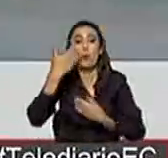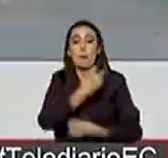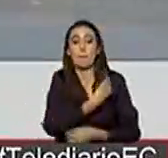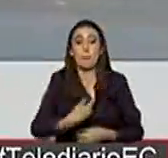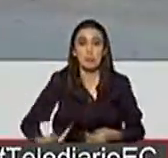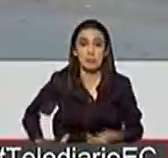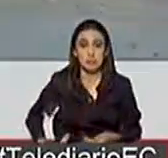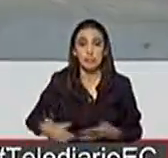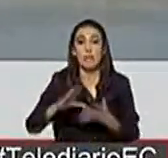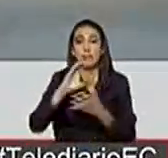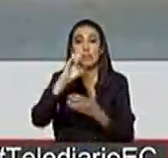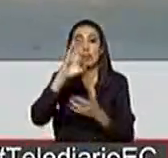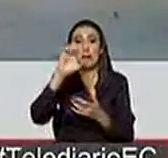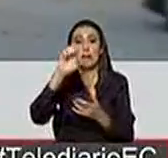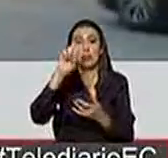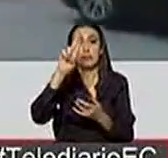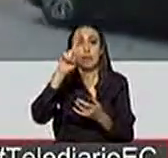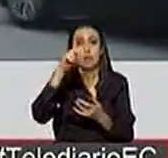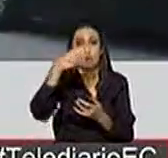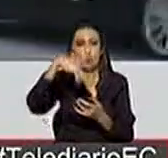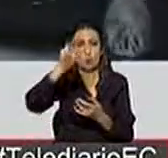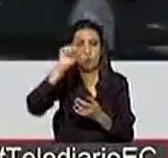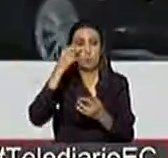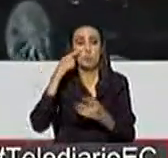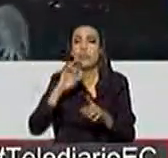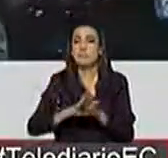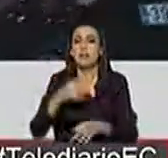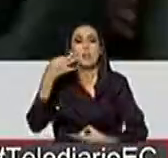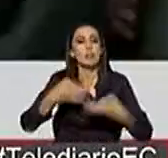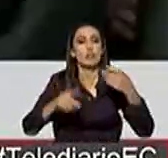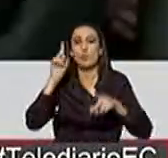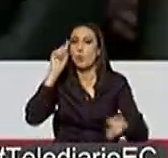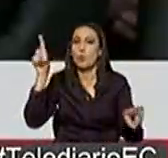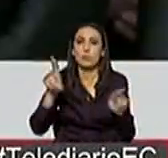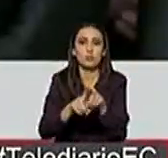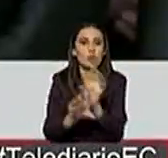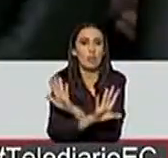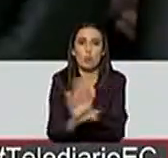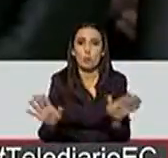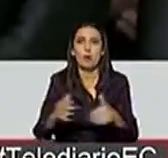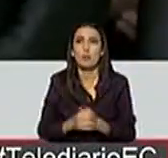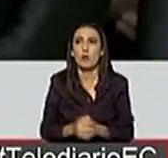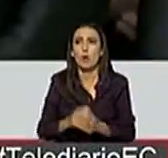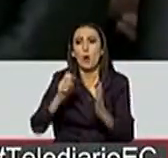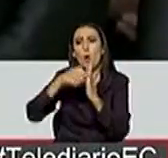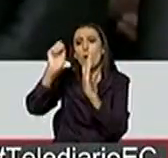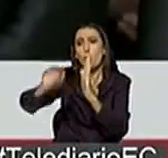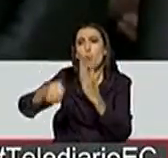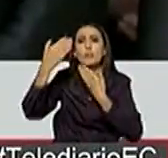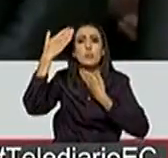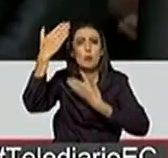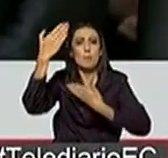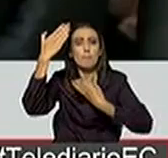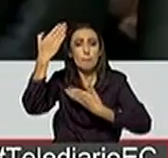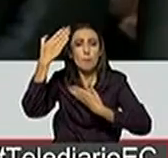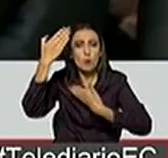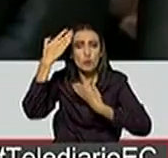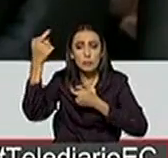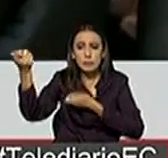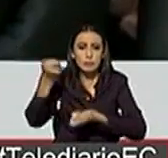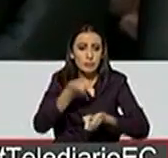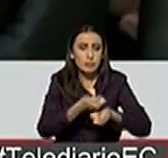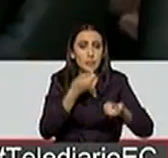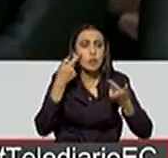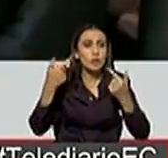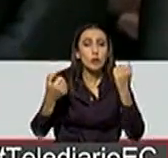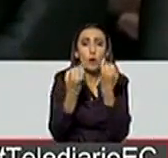generalidad quien además tildó el fallo como injusto y antidemocrático y porque forma parte de un juicio político y de una campaña de acción legal contra el derecho